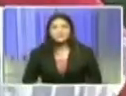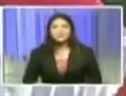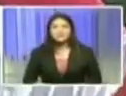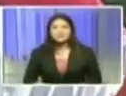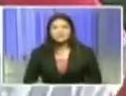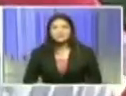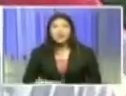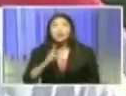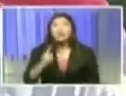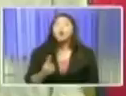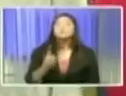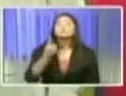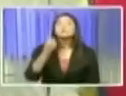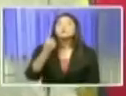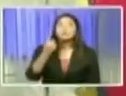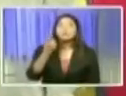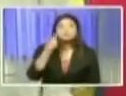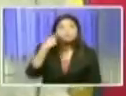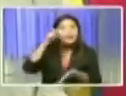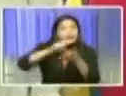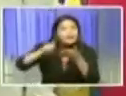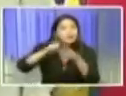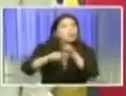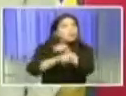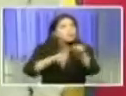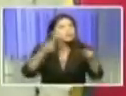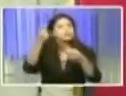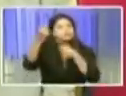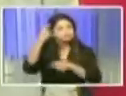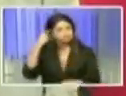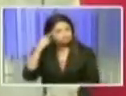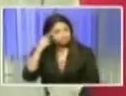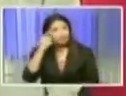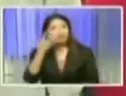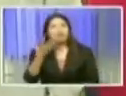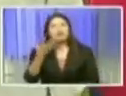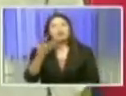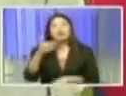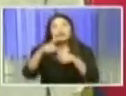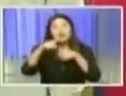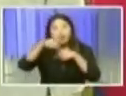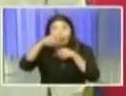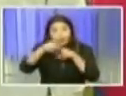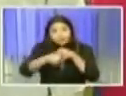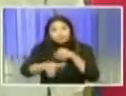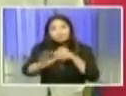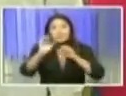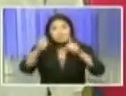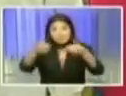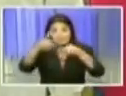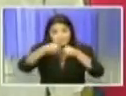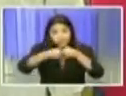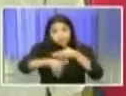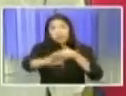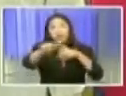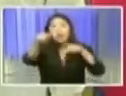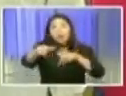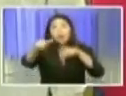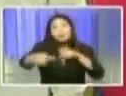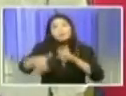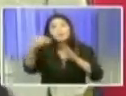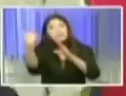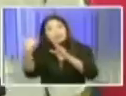Lo primero que vamos a hacer, tomen nota en su alma. A partir de hoy, vamos a